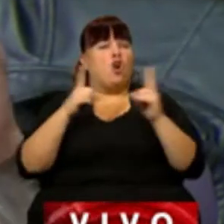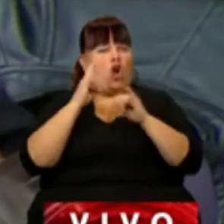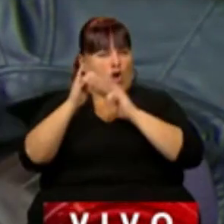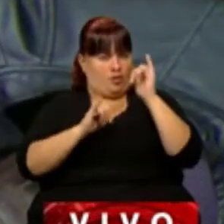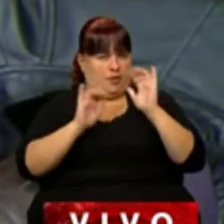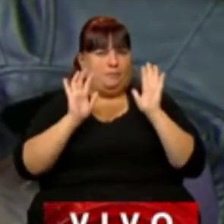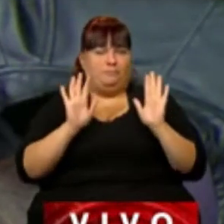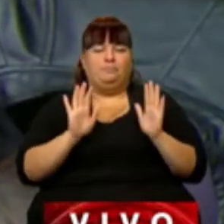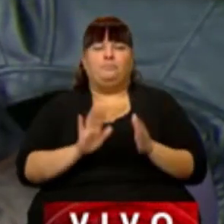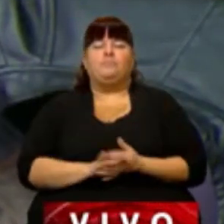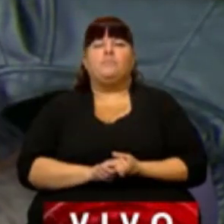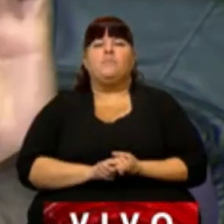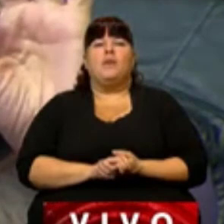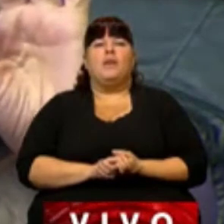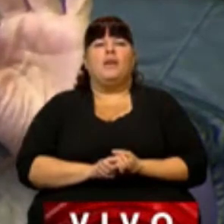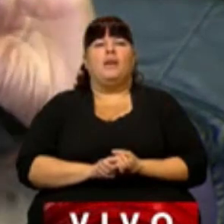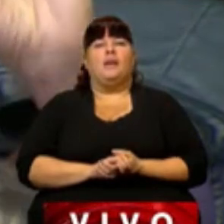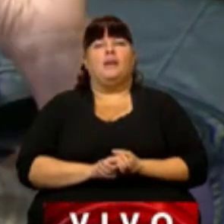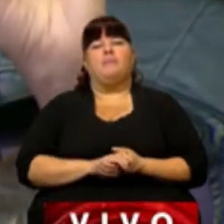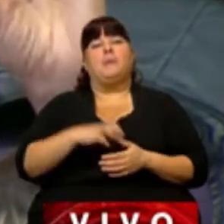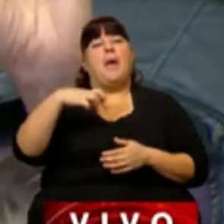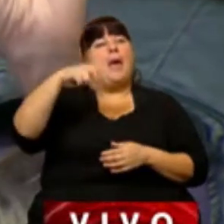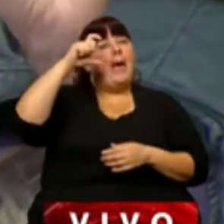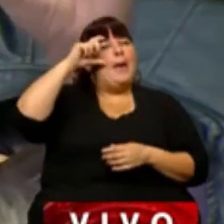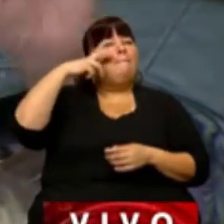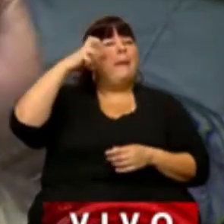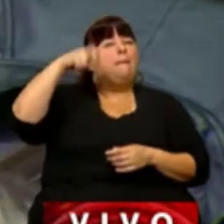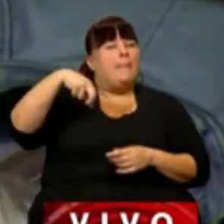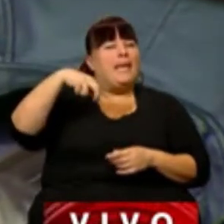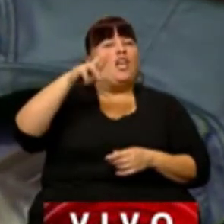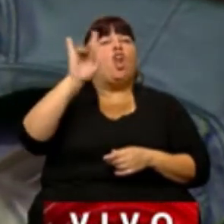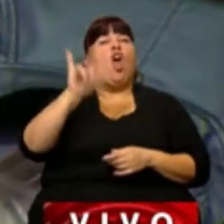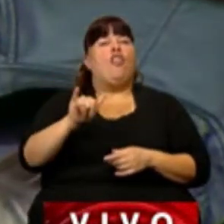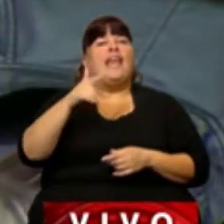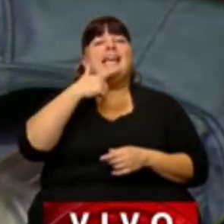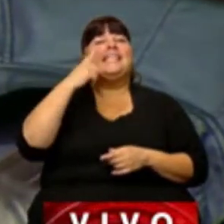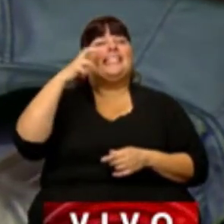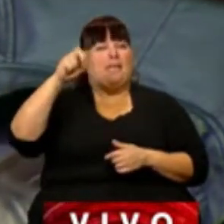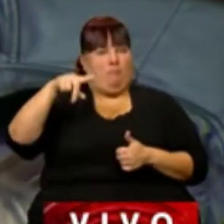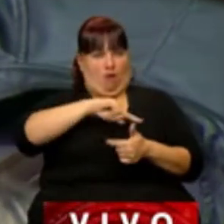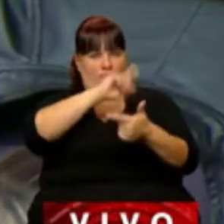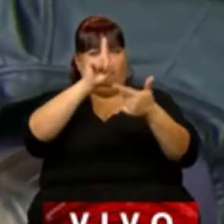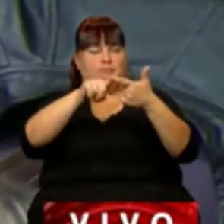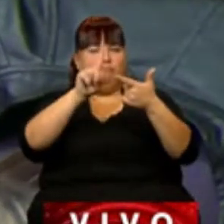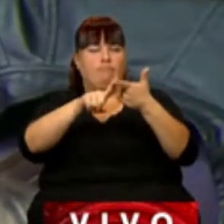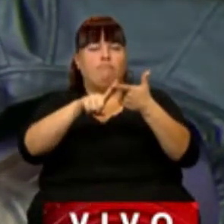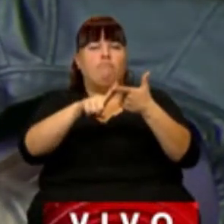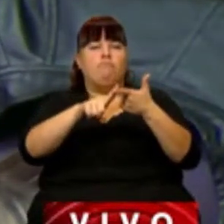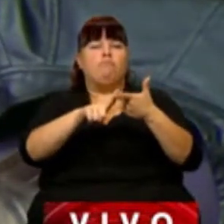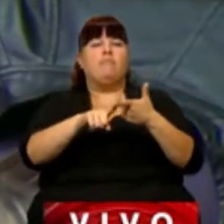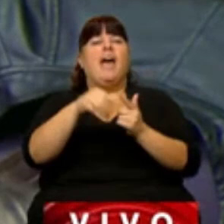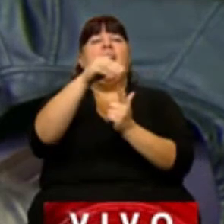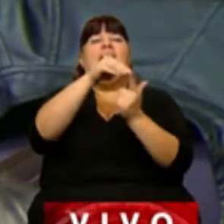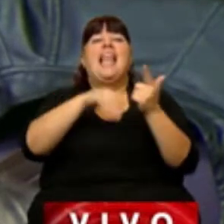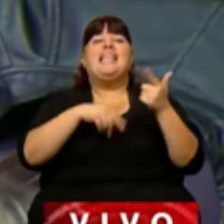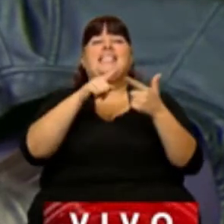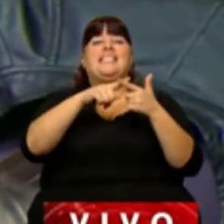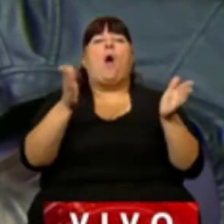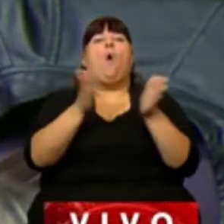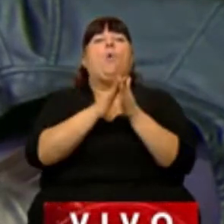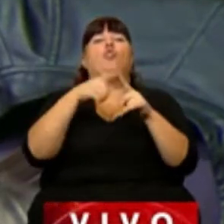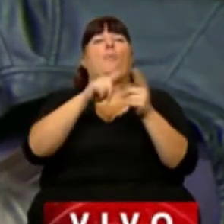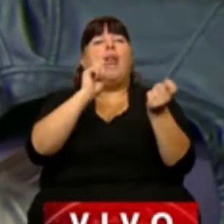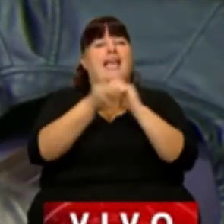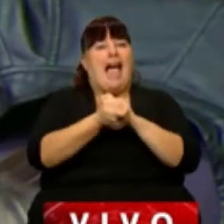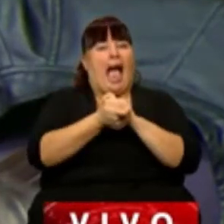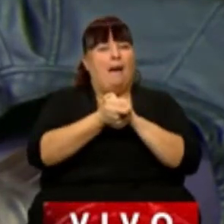brevemente. Miren, Pepín Rodríguez Simón, segundo en la lista de Juntos por el